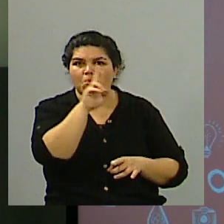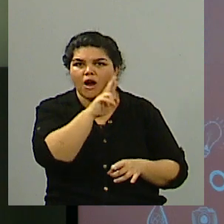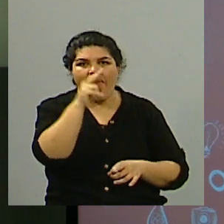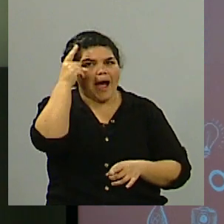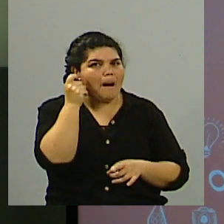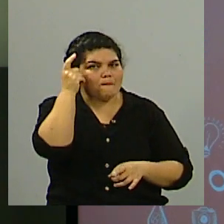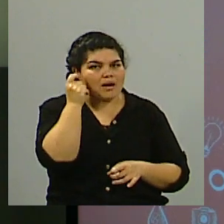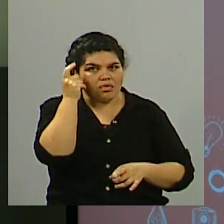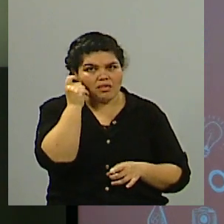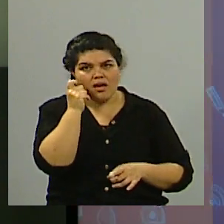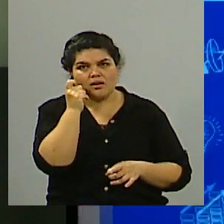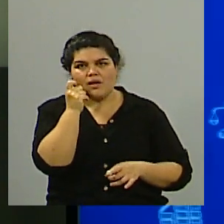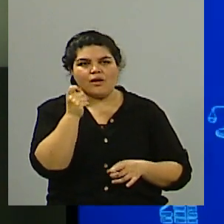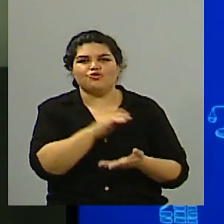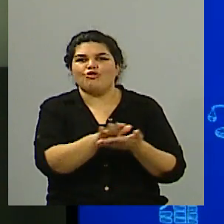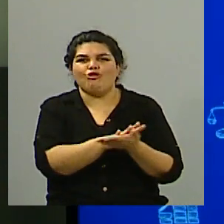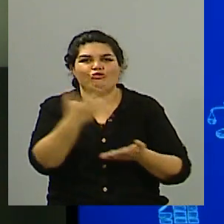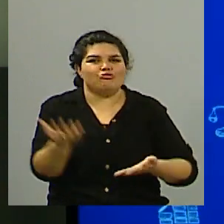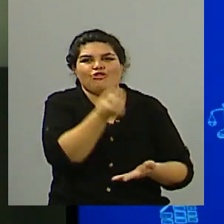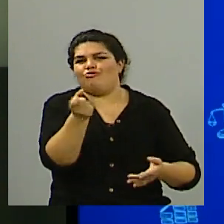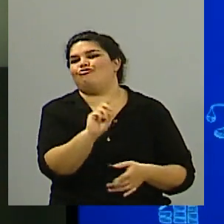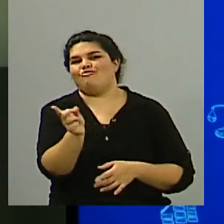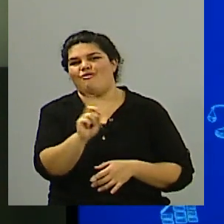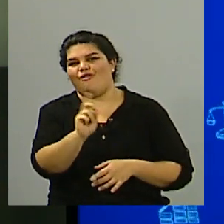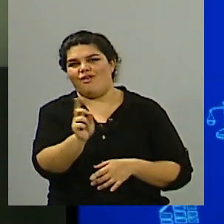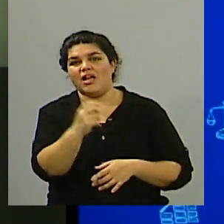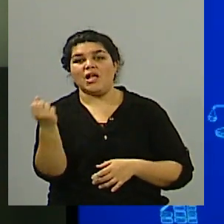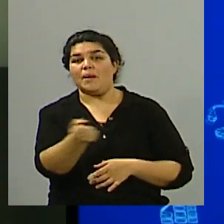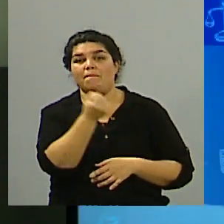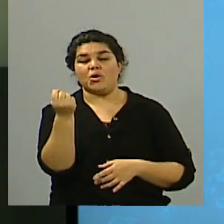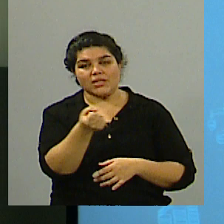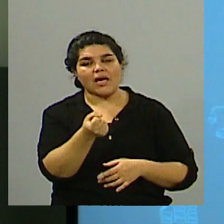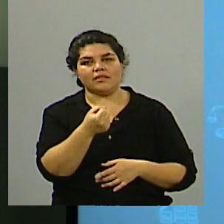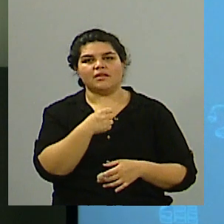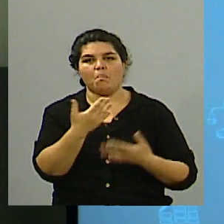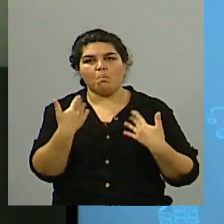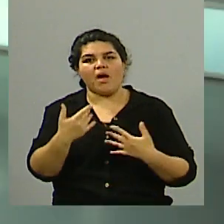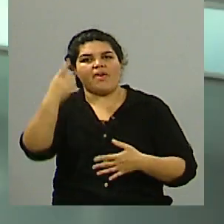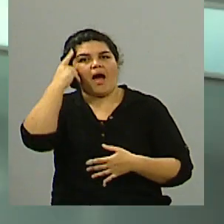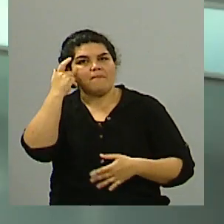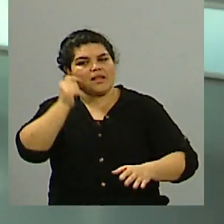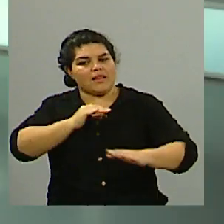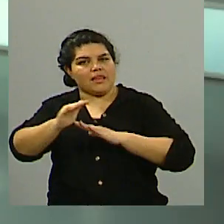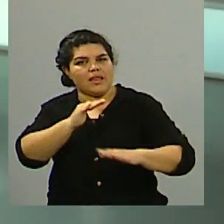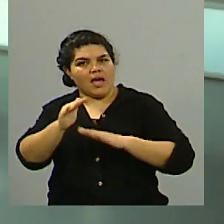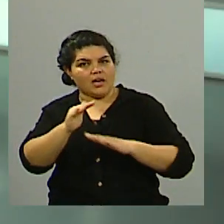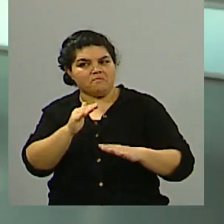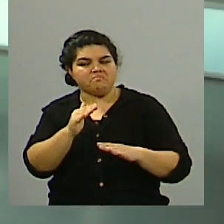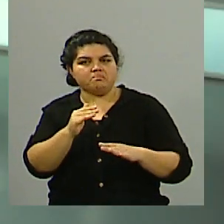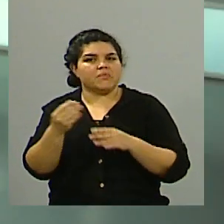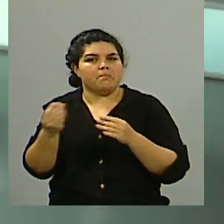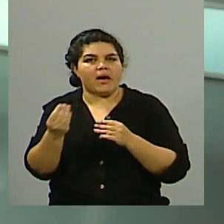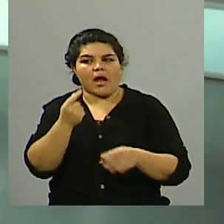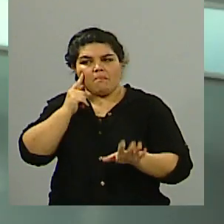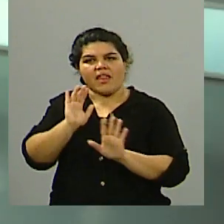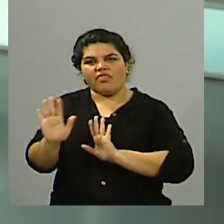violencia física muchas veces dicen, no, más vale que vaya a aprender un arte marcial porque la sociedad viene con mucha violencia?